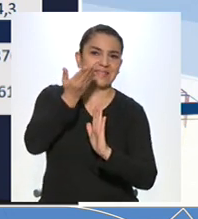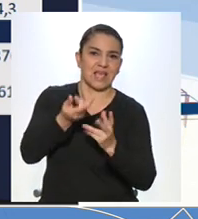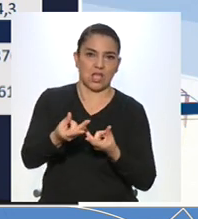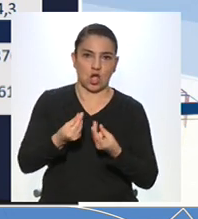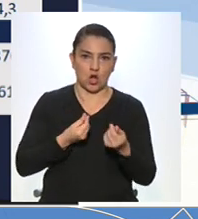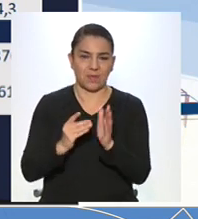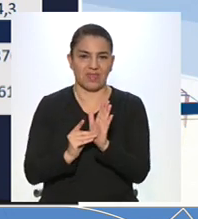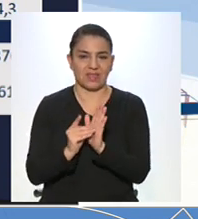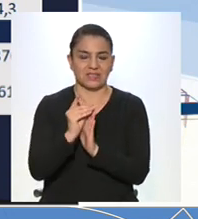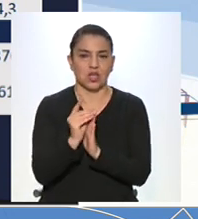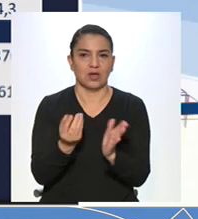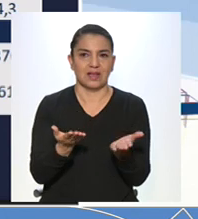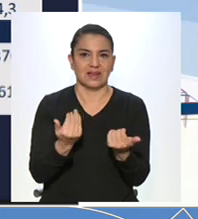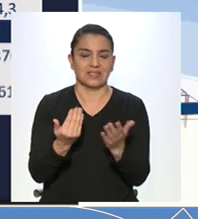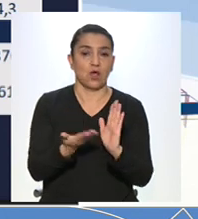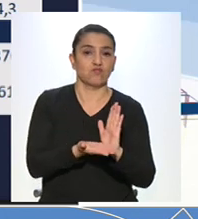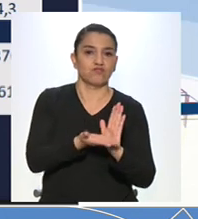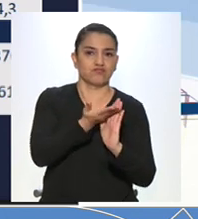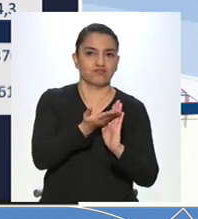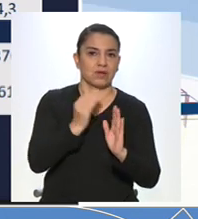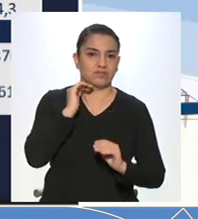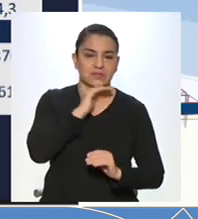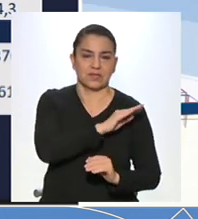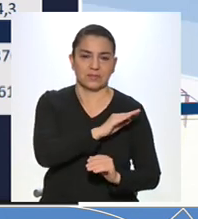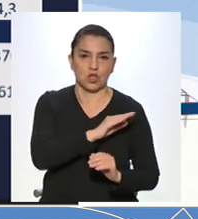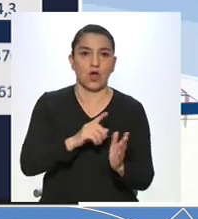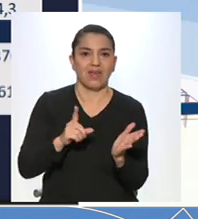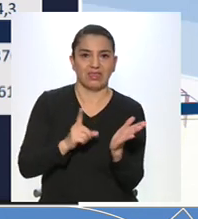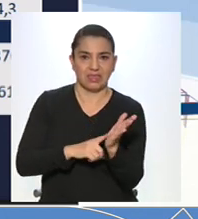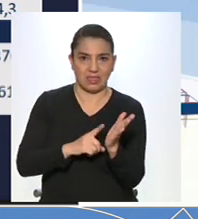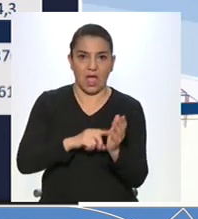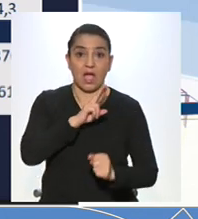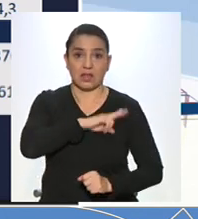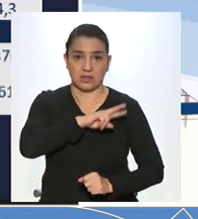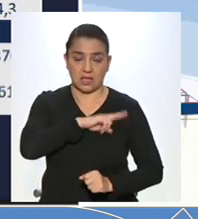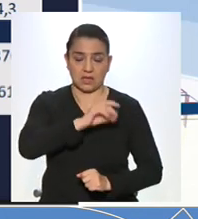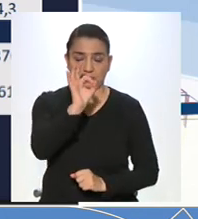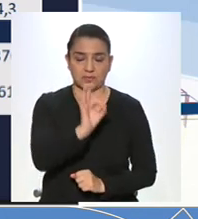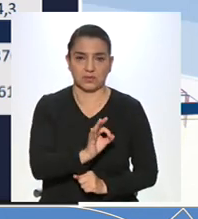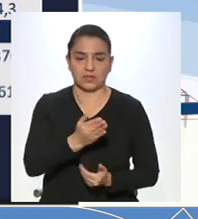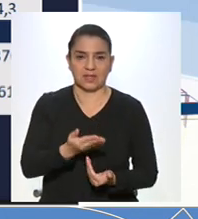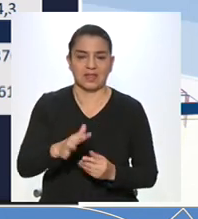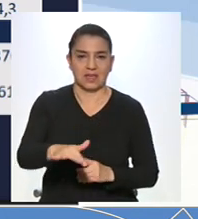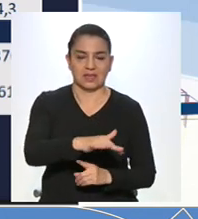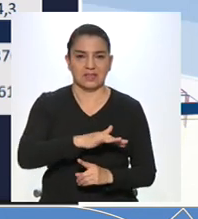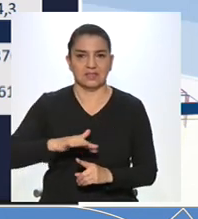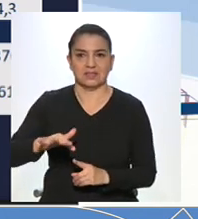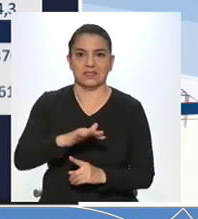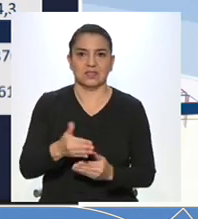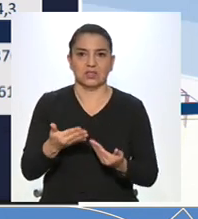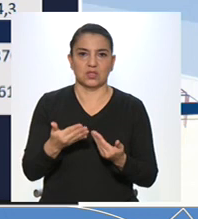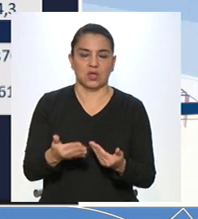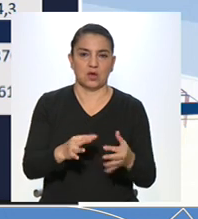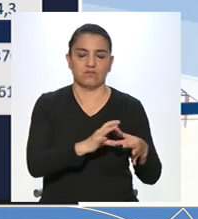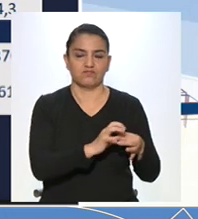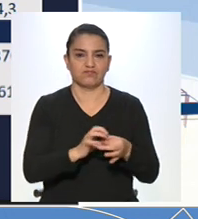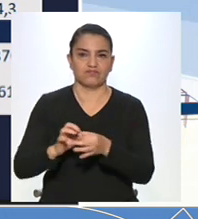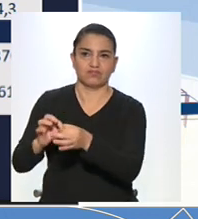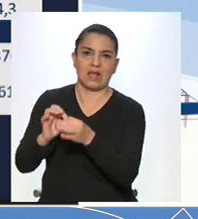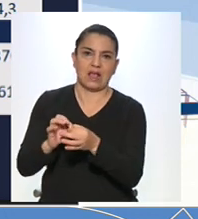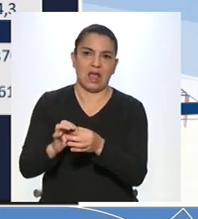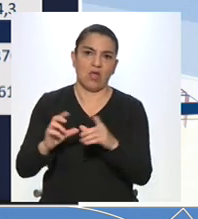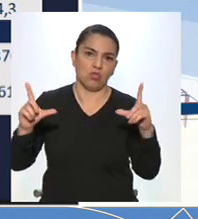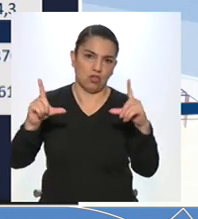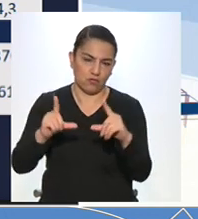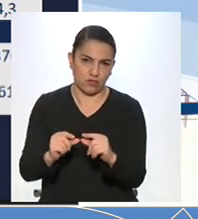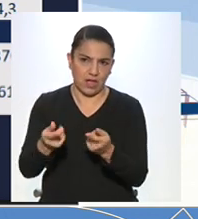haciendo necesario un alza más pronta de sus tasas de interés. Un escenario de este tipo provocaría un deterioro de las condiciones financieras para las economías